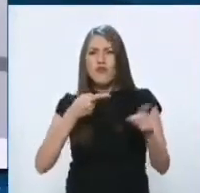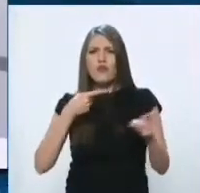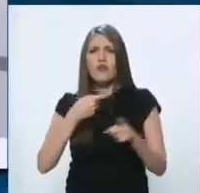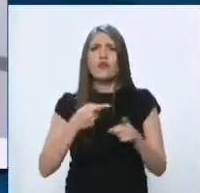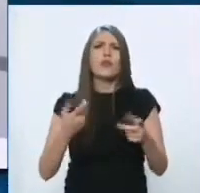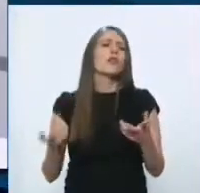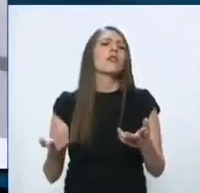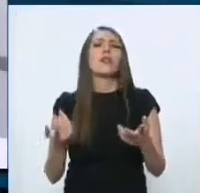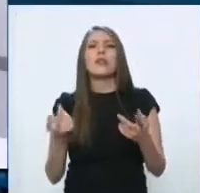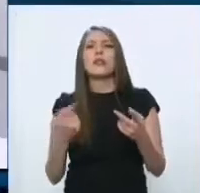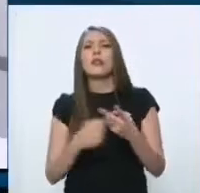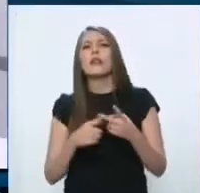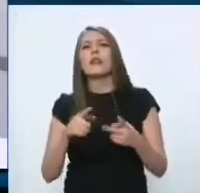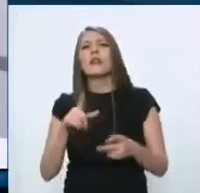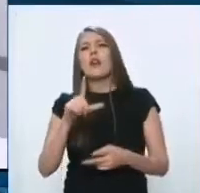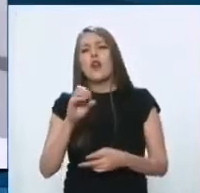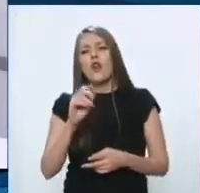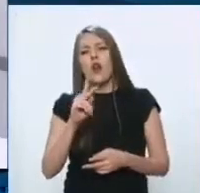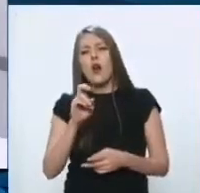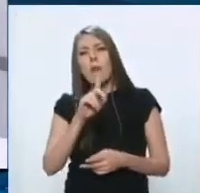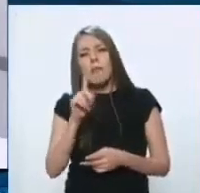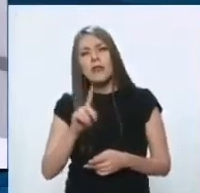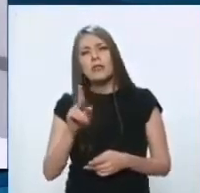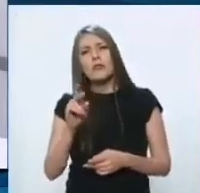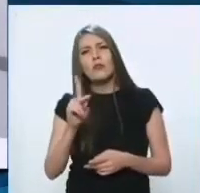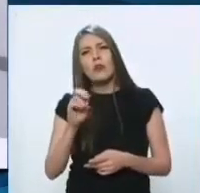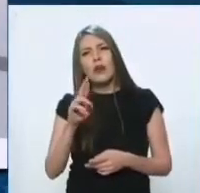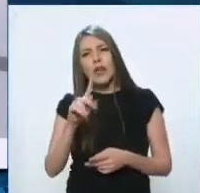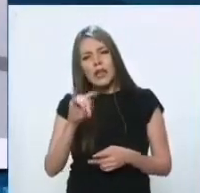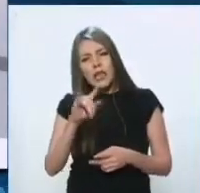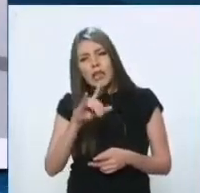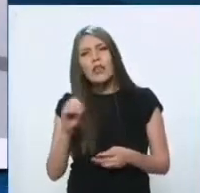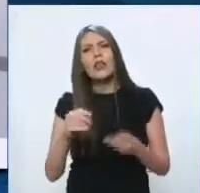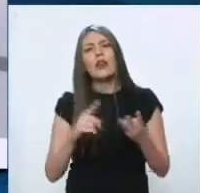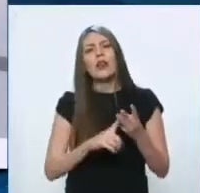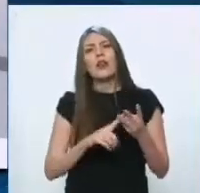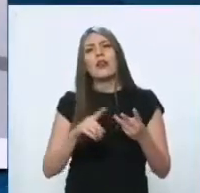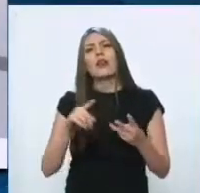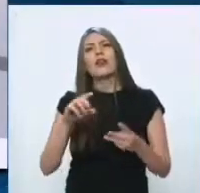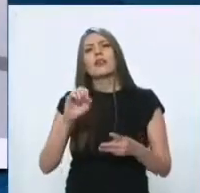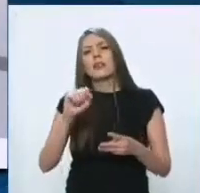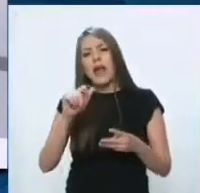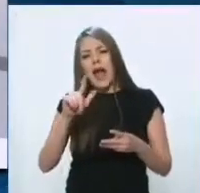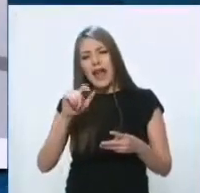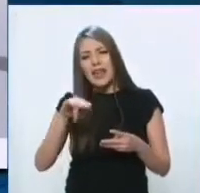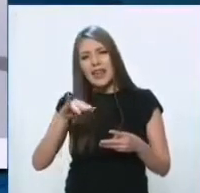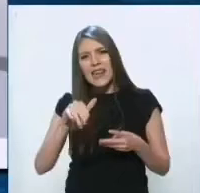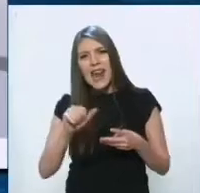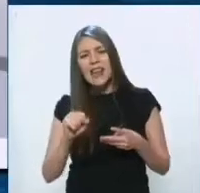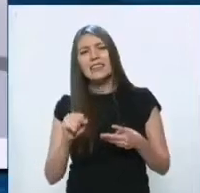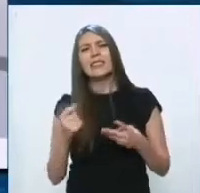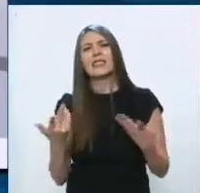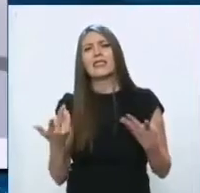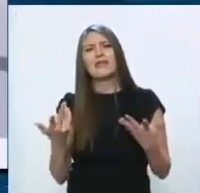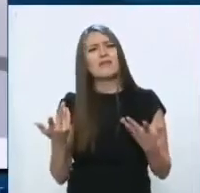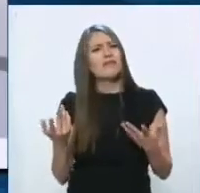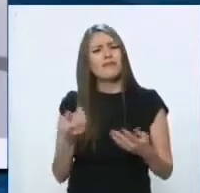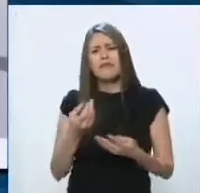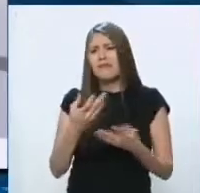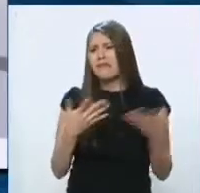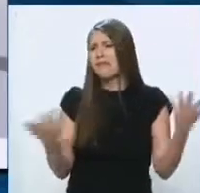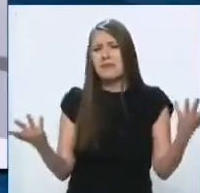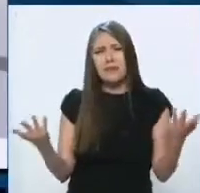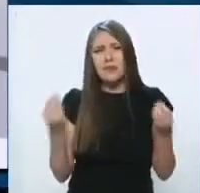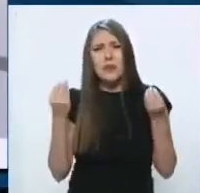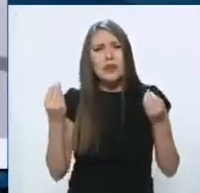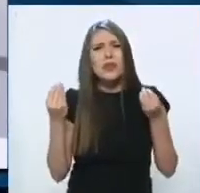Echeverría, José López Portillo, por favor, Carlos Salinas de Gortari, en fin, habría que revisarlo. Lo